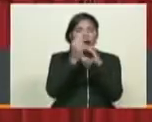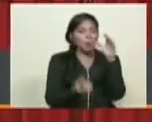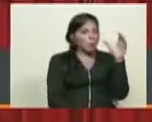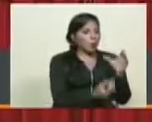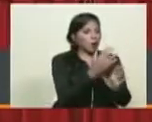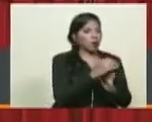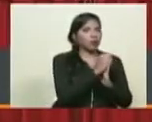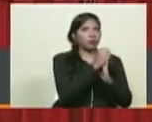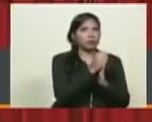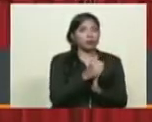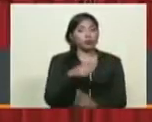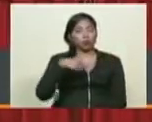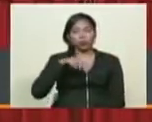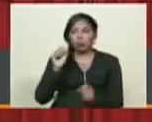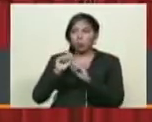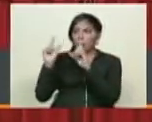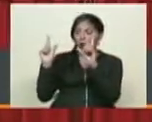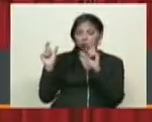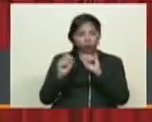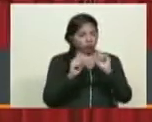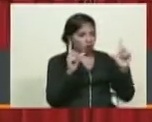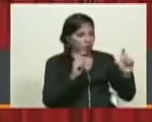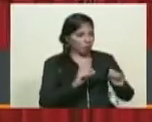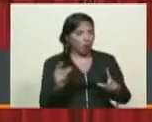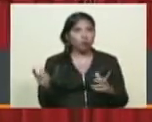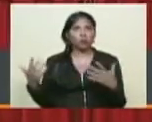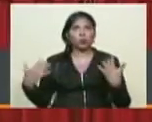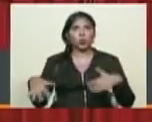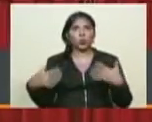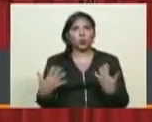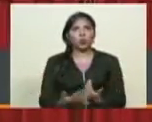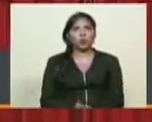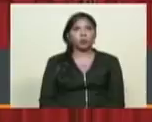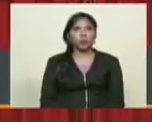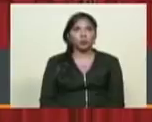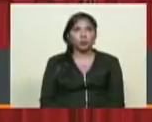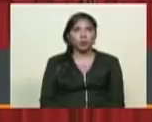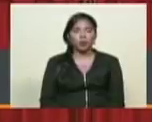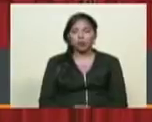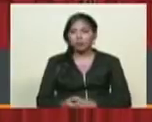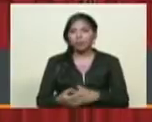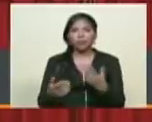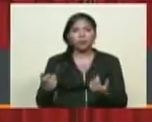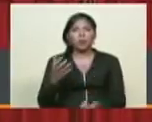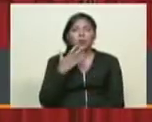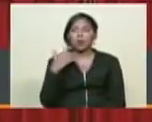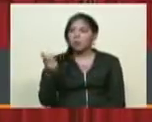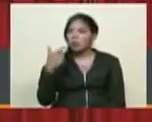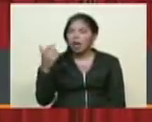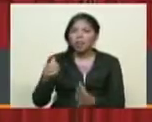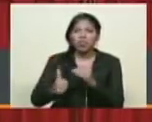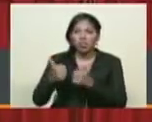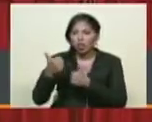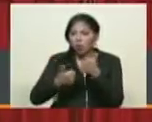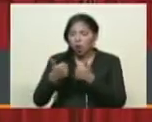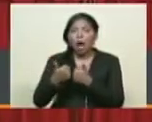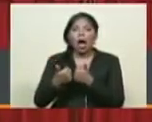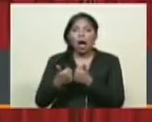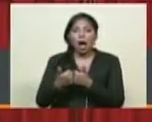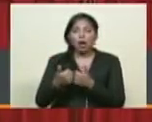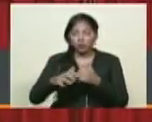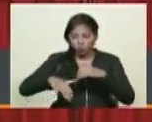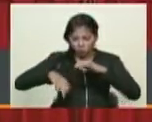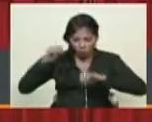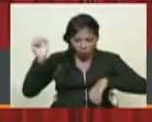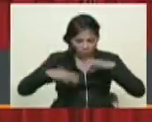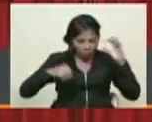gratamente sorprendido que para escoger un candidato haya que buscar entre 20. Entonces, ¿cuándo es triste? Que para escoger un candidato